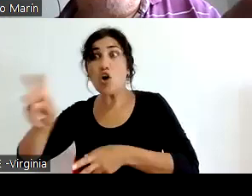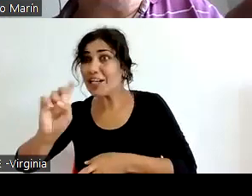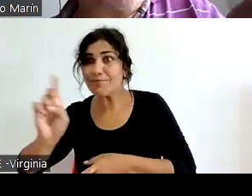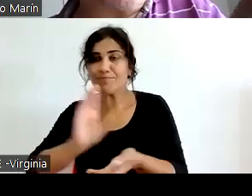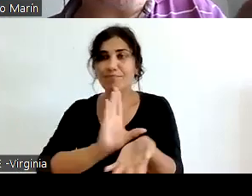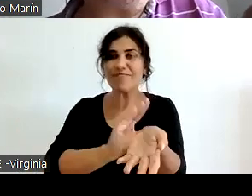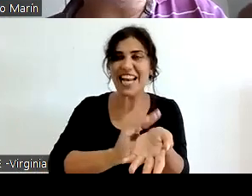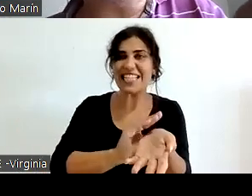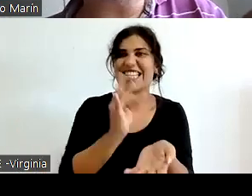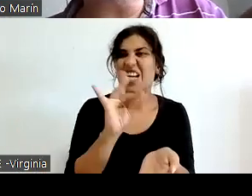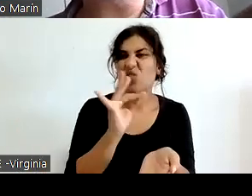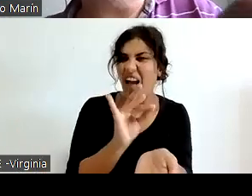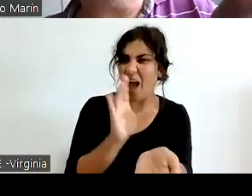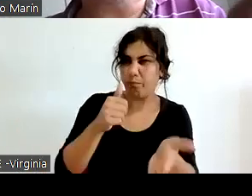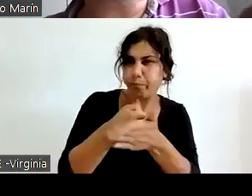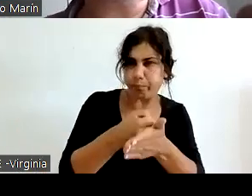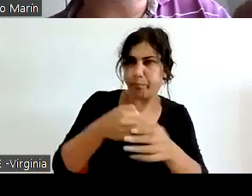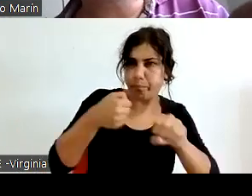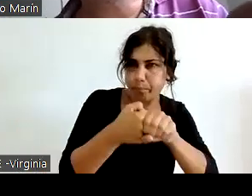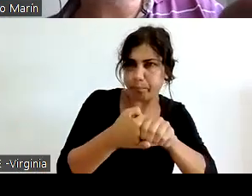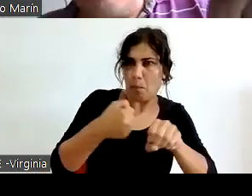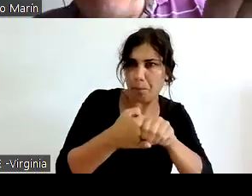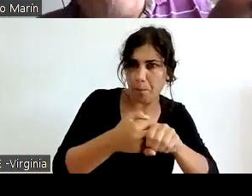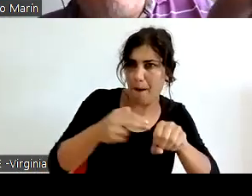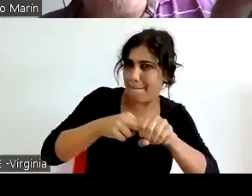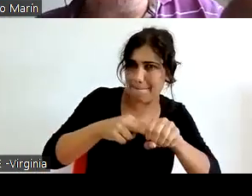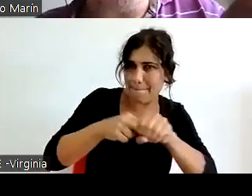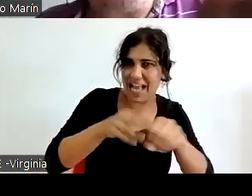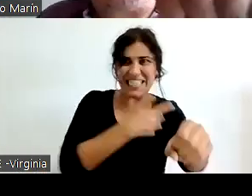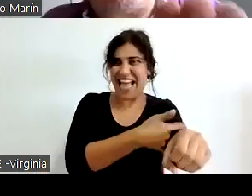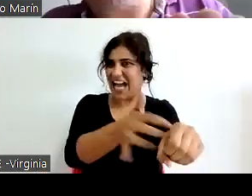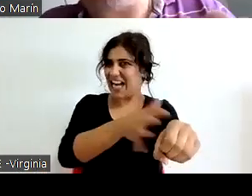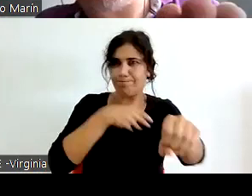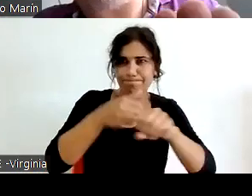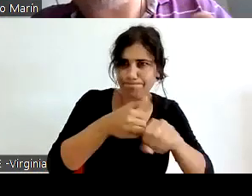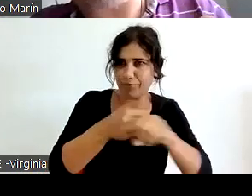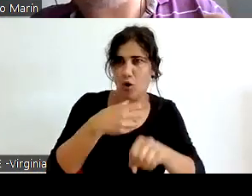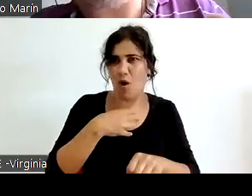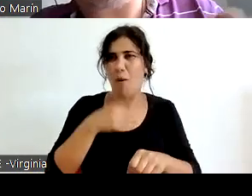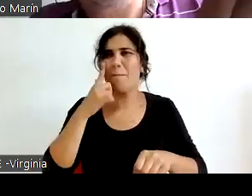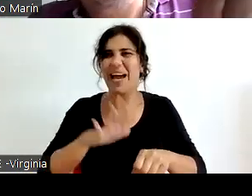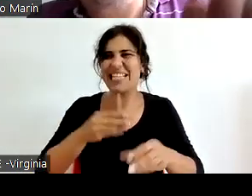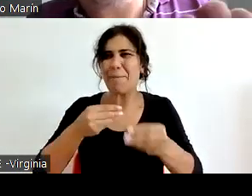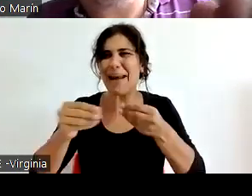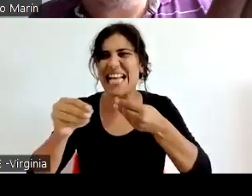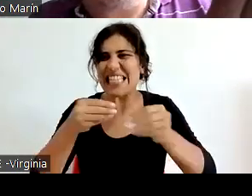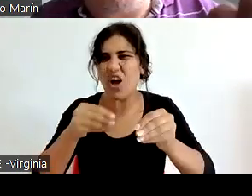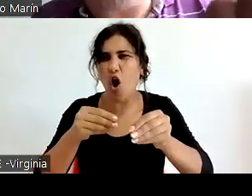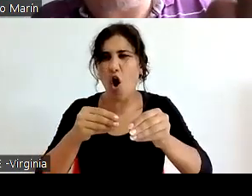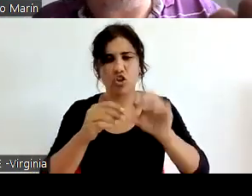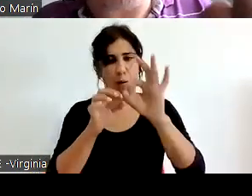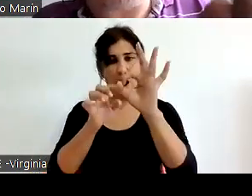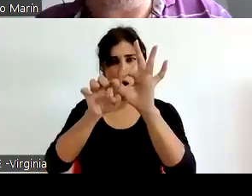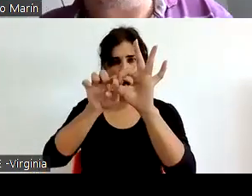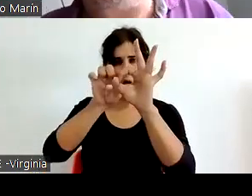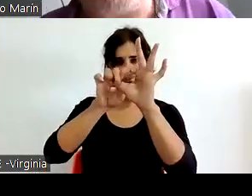Recordad la margarina, por ejemplo, que es grasa saturada pura, que parece plástico, que eso si se enganchase a la pared arterial, pues la